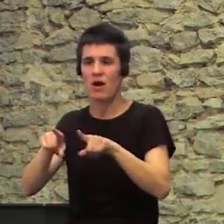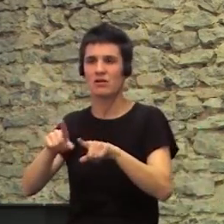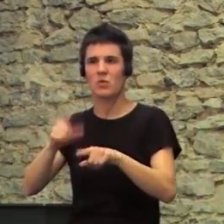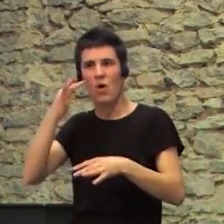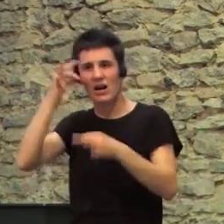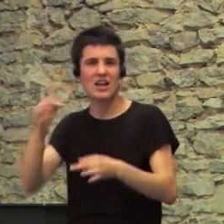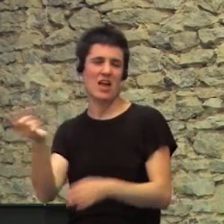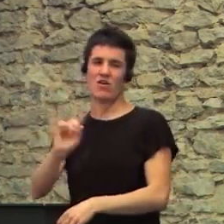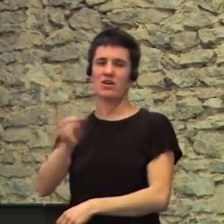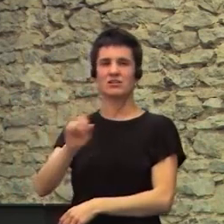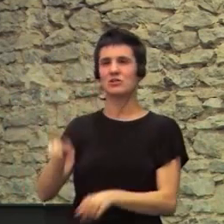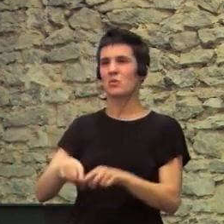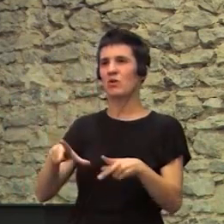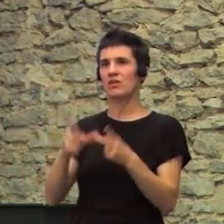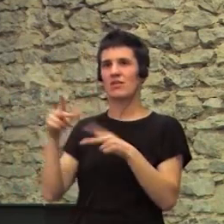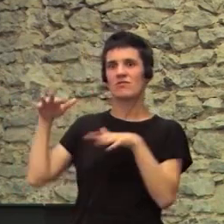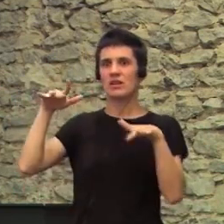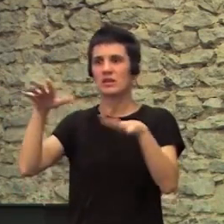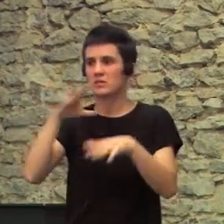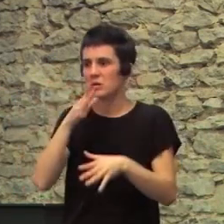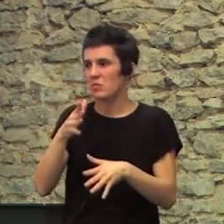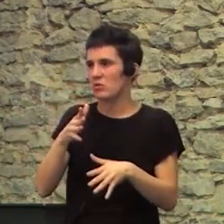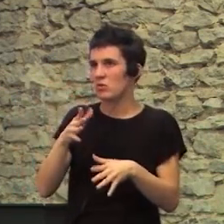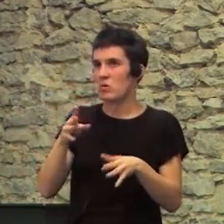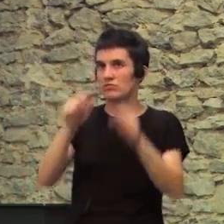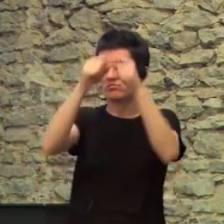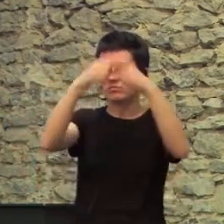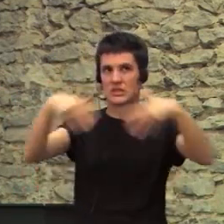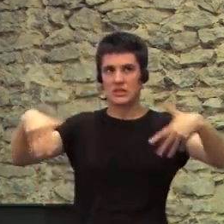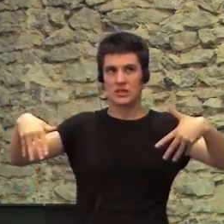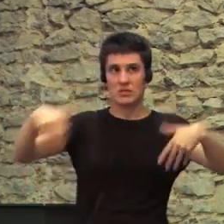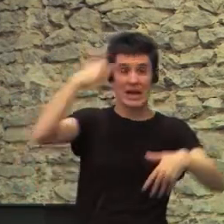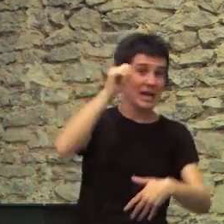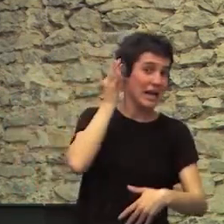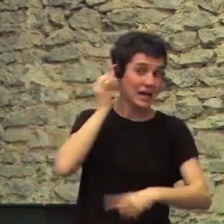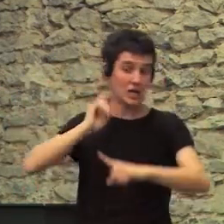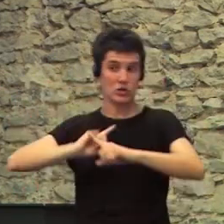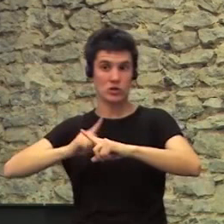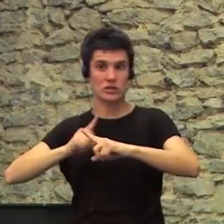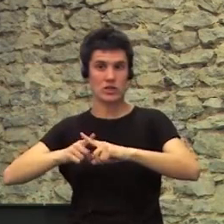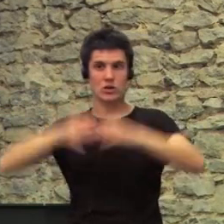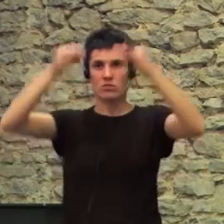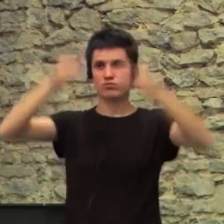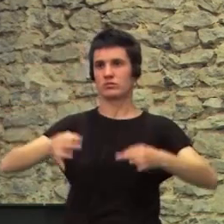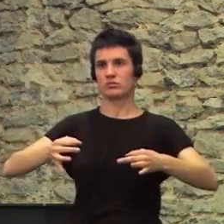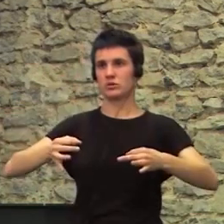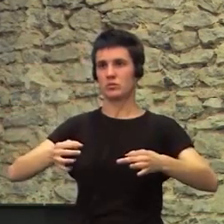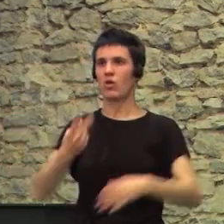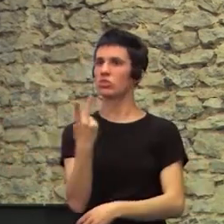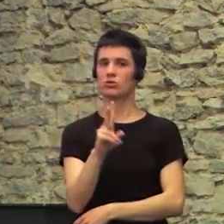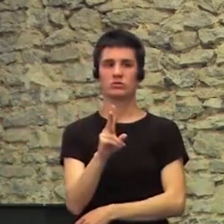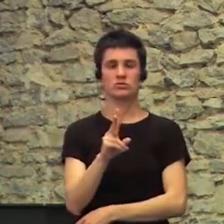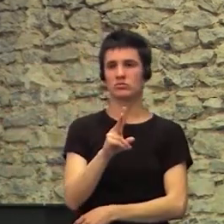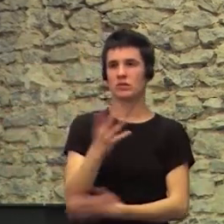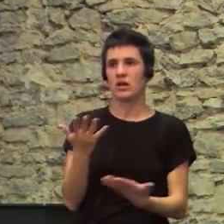realidades, son fantasmas sociales por el esquema de sexo-género tan rígido que tenemos, tan dicotómico. Entonces,